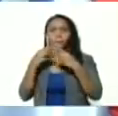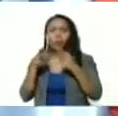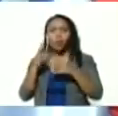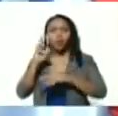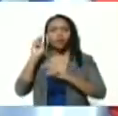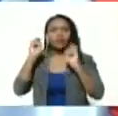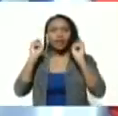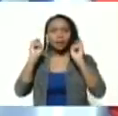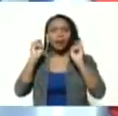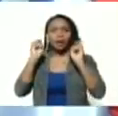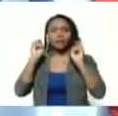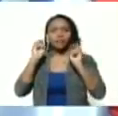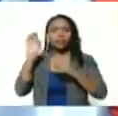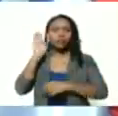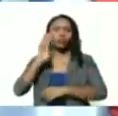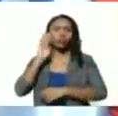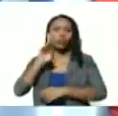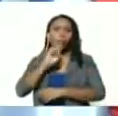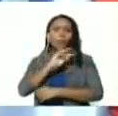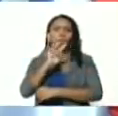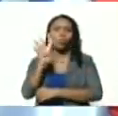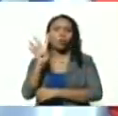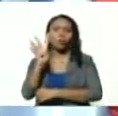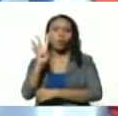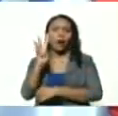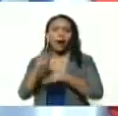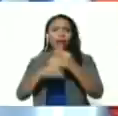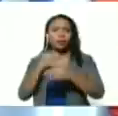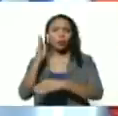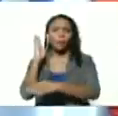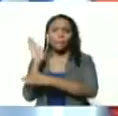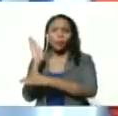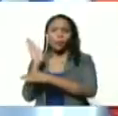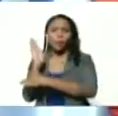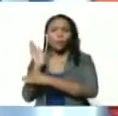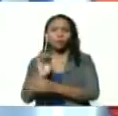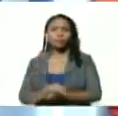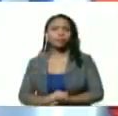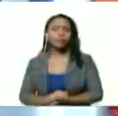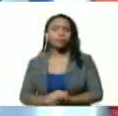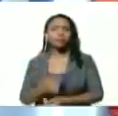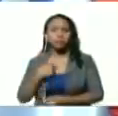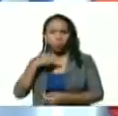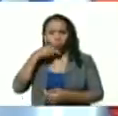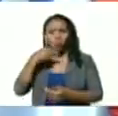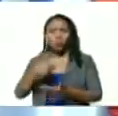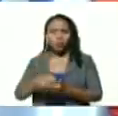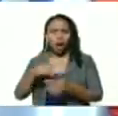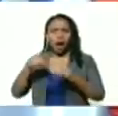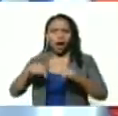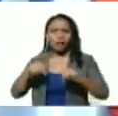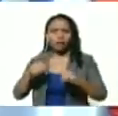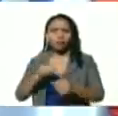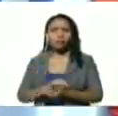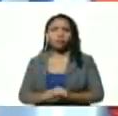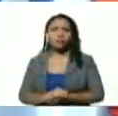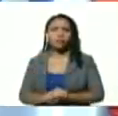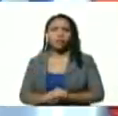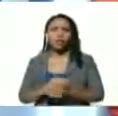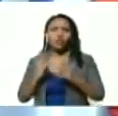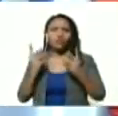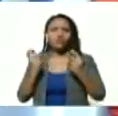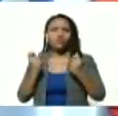corrupción. 24 han sido condenados, y puedo mencionar acá la cifra